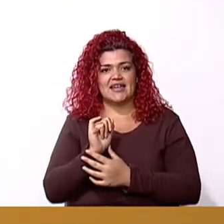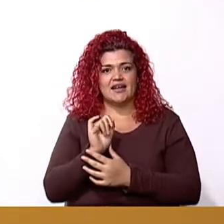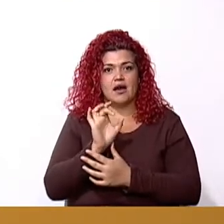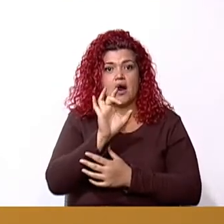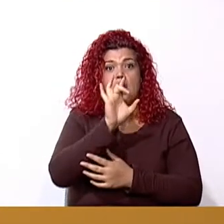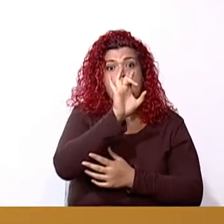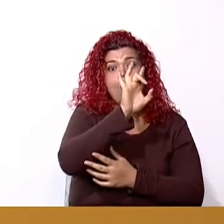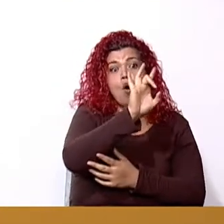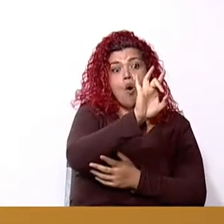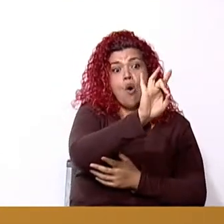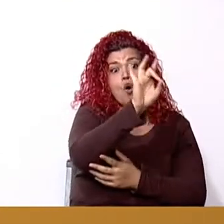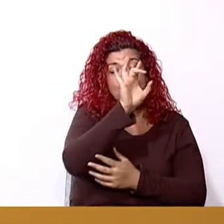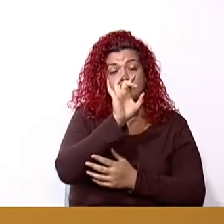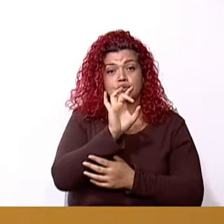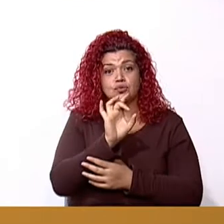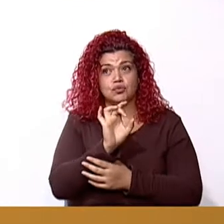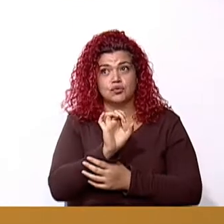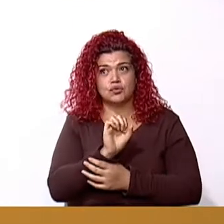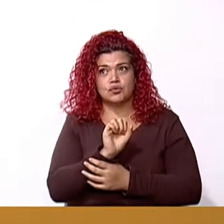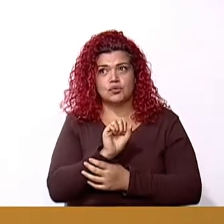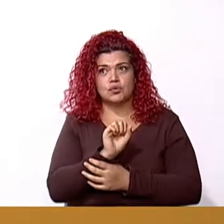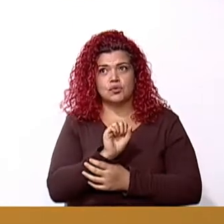siete,